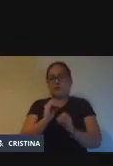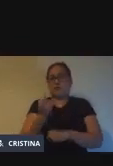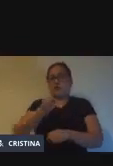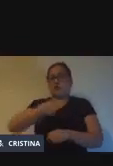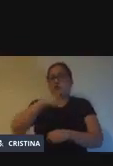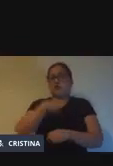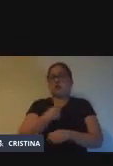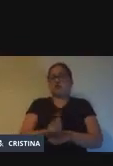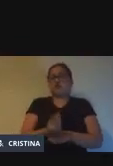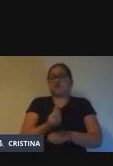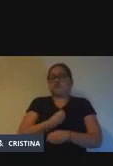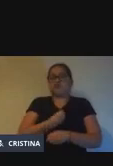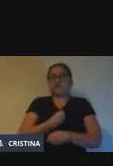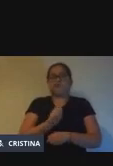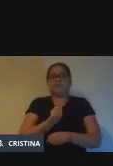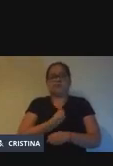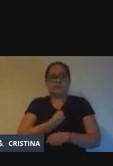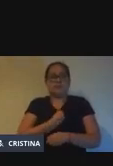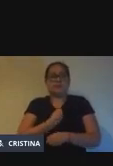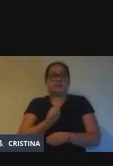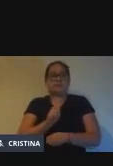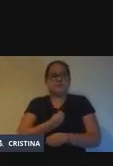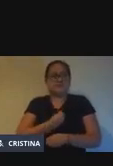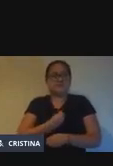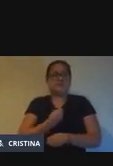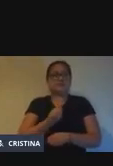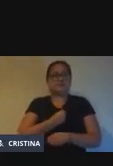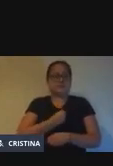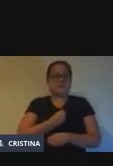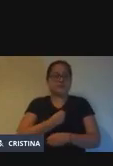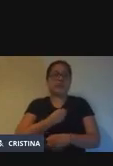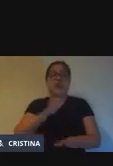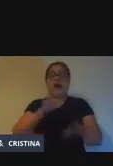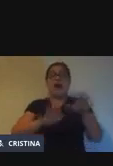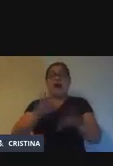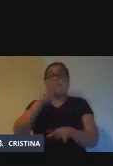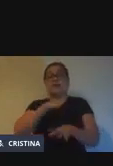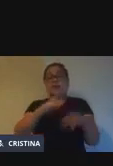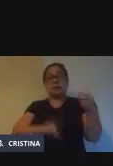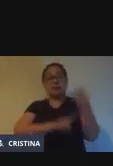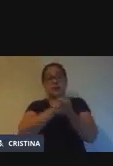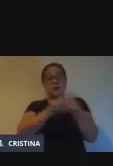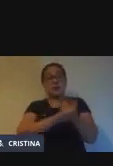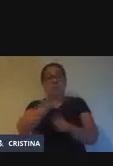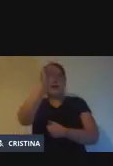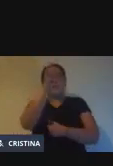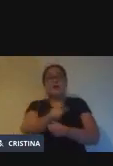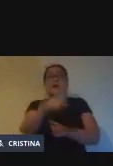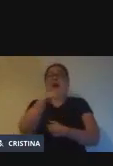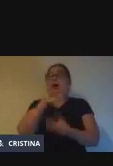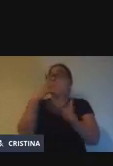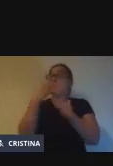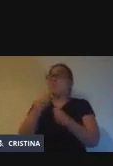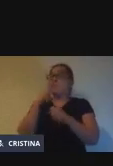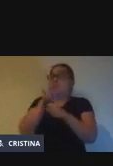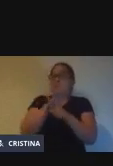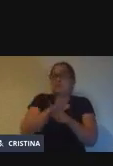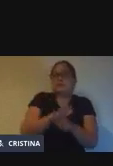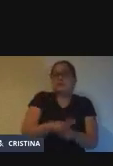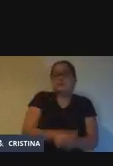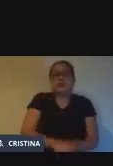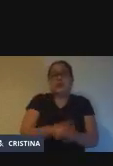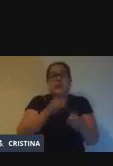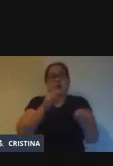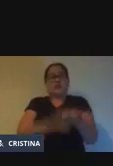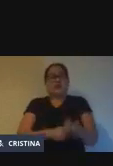Cuando existe un conflicto, es porque estamos sometidos a tensiones o exigencias internas.